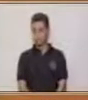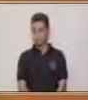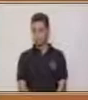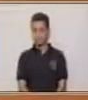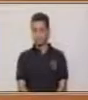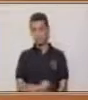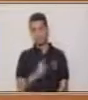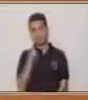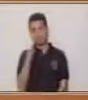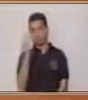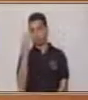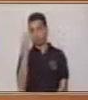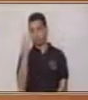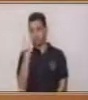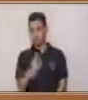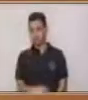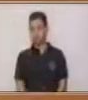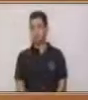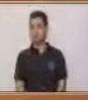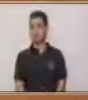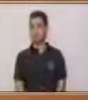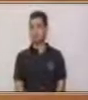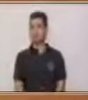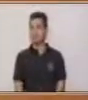Vamos con la número 3.